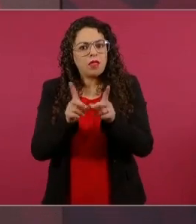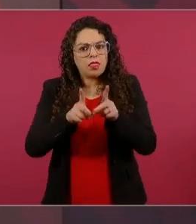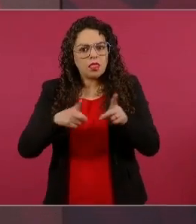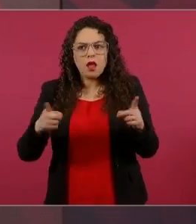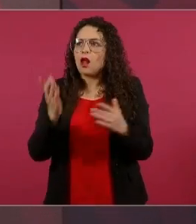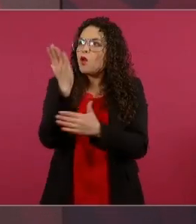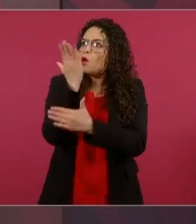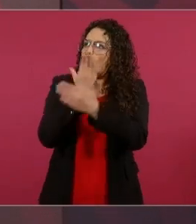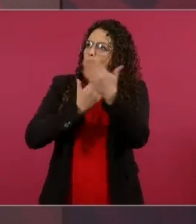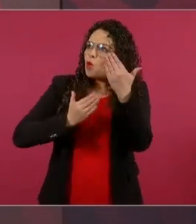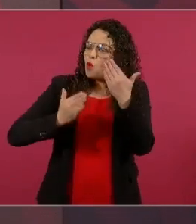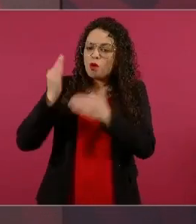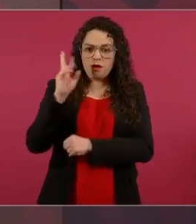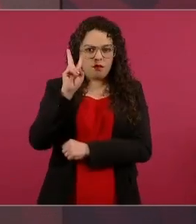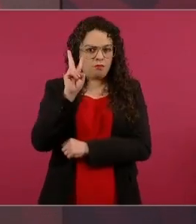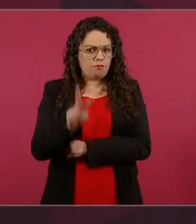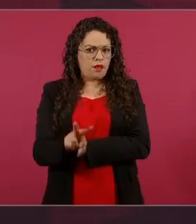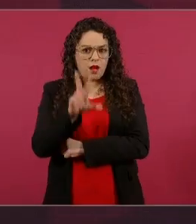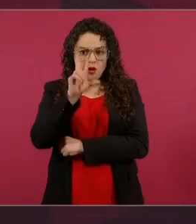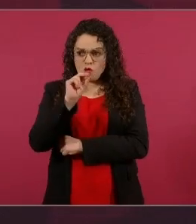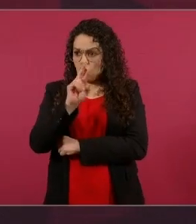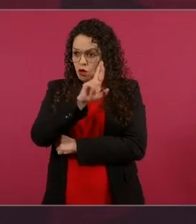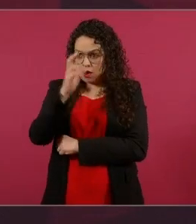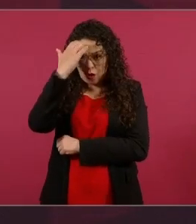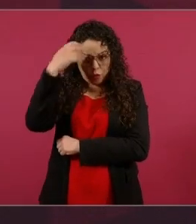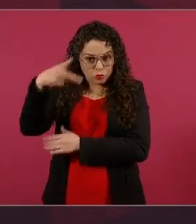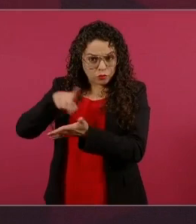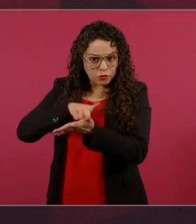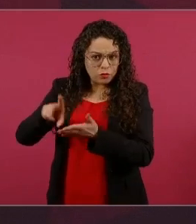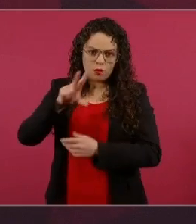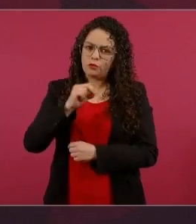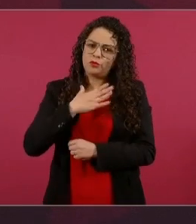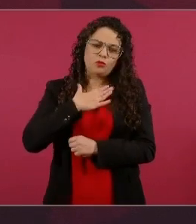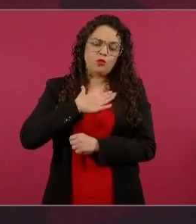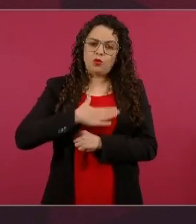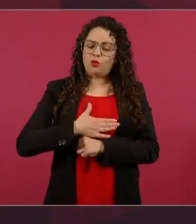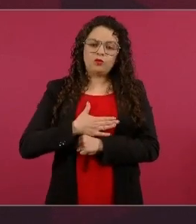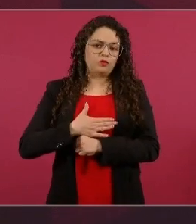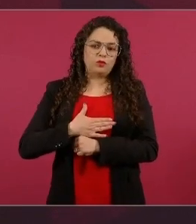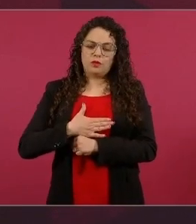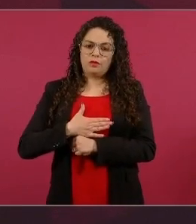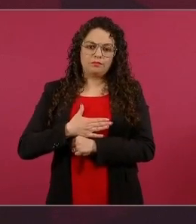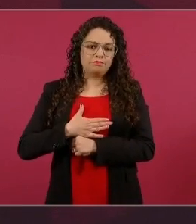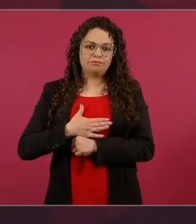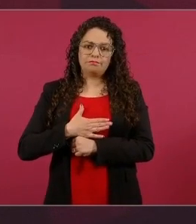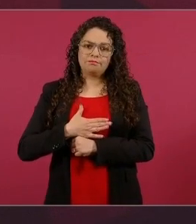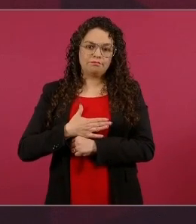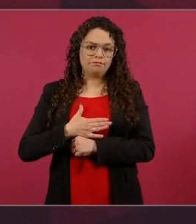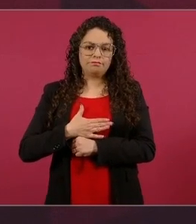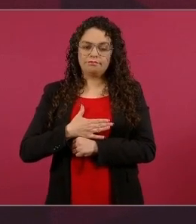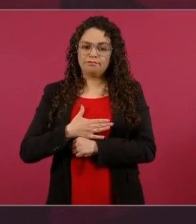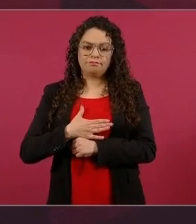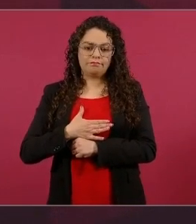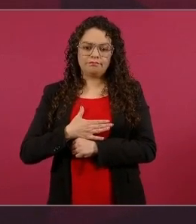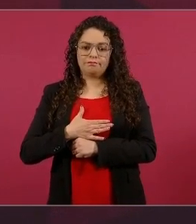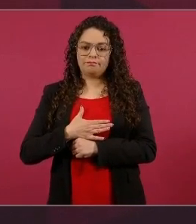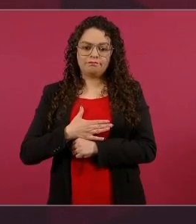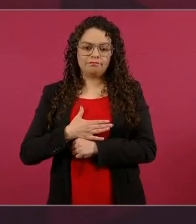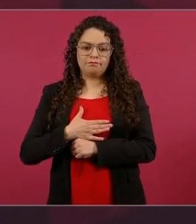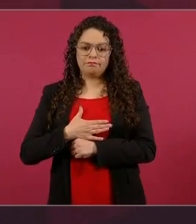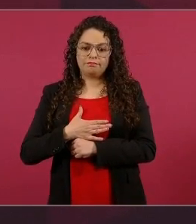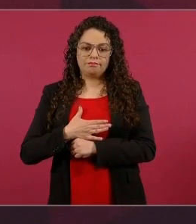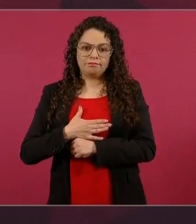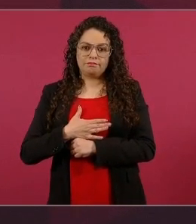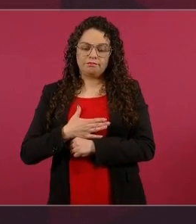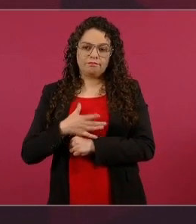que no se le reconozcan esos derechos obtenidos y que